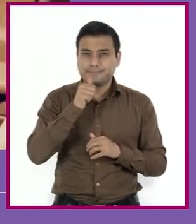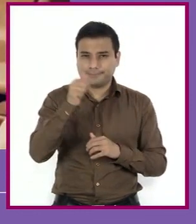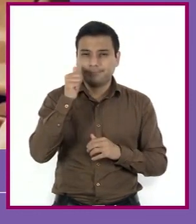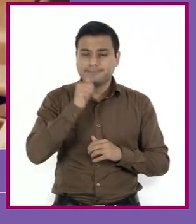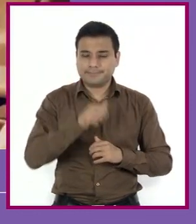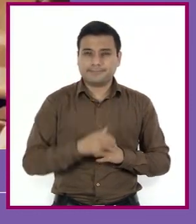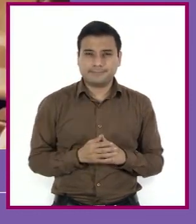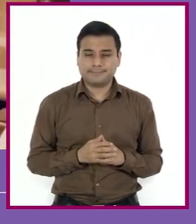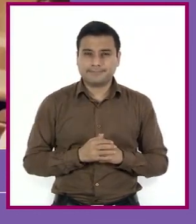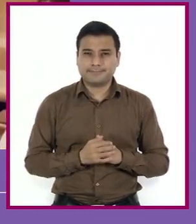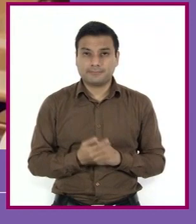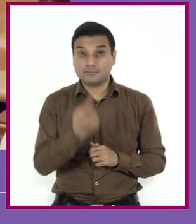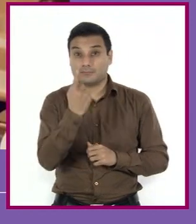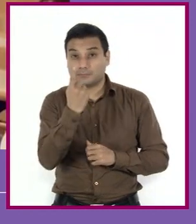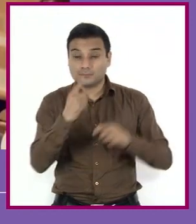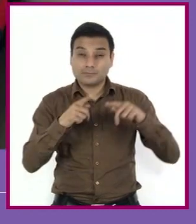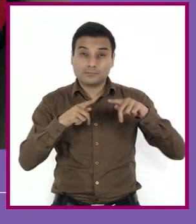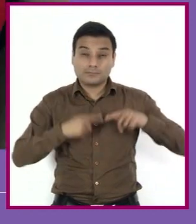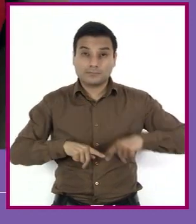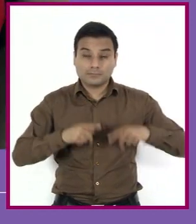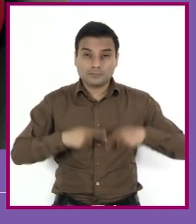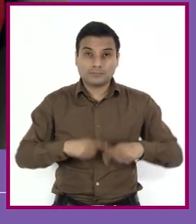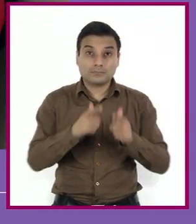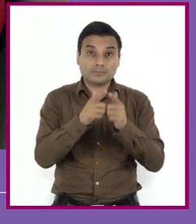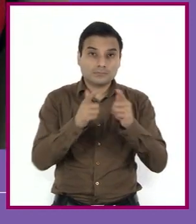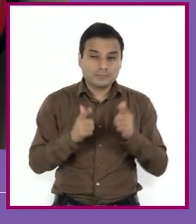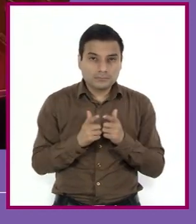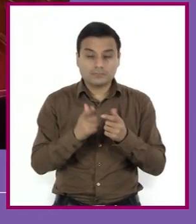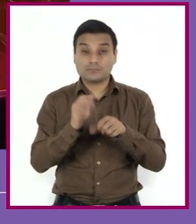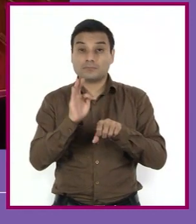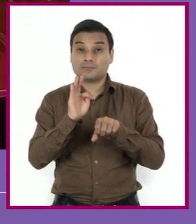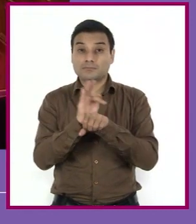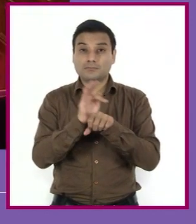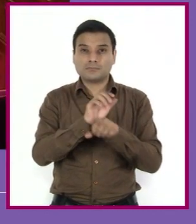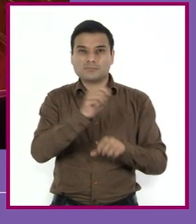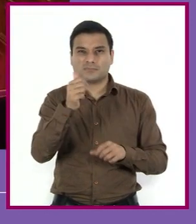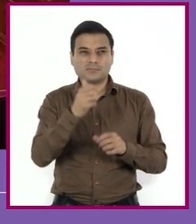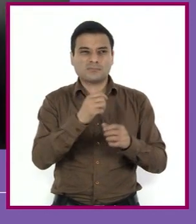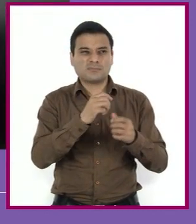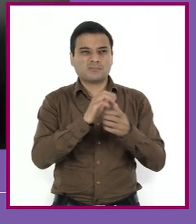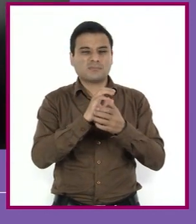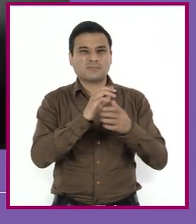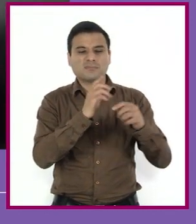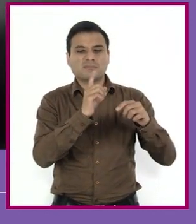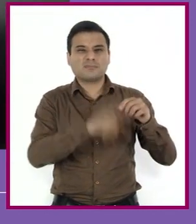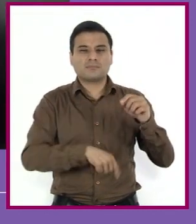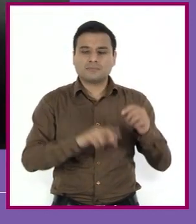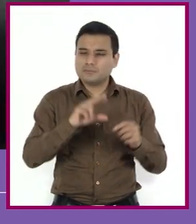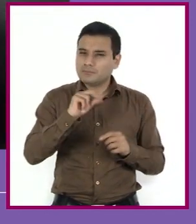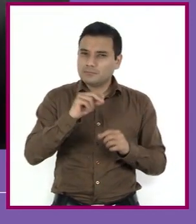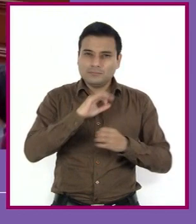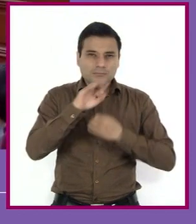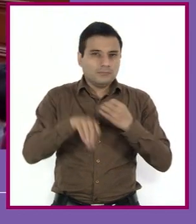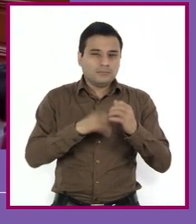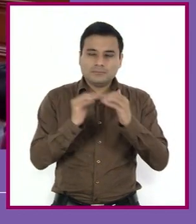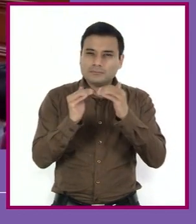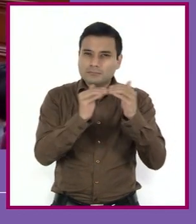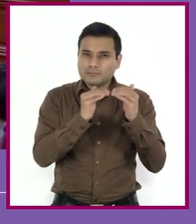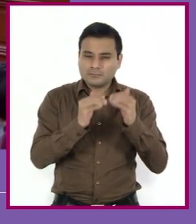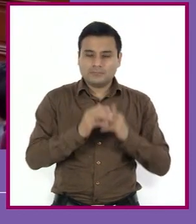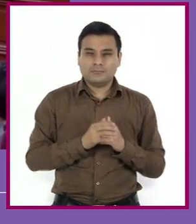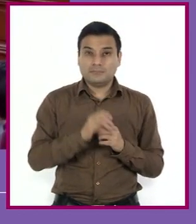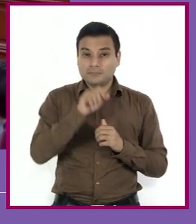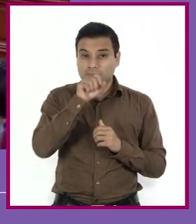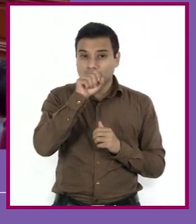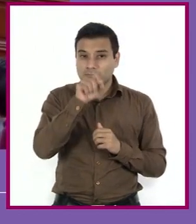persona o a un grupo en perjuicio de otra o de un colectivo. Esto significa que deben ser imparciales, pero